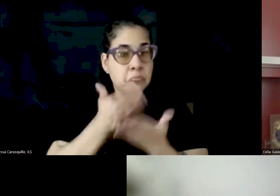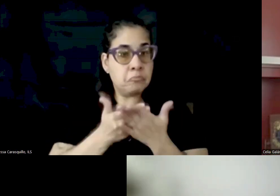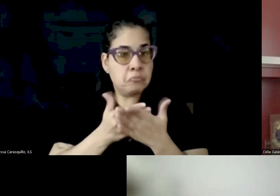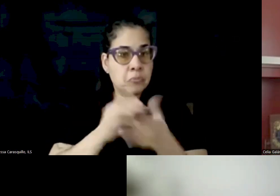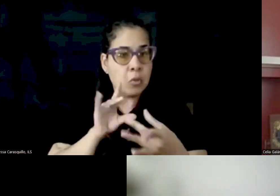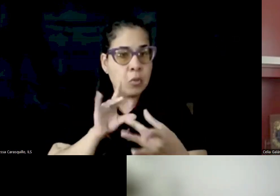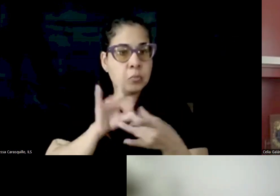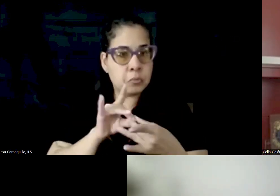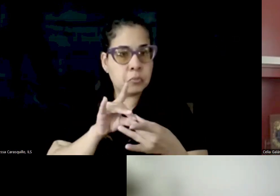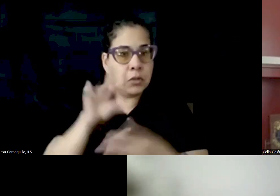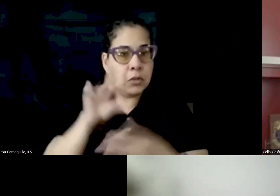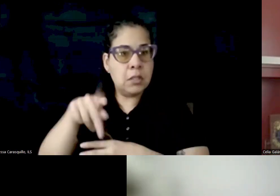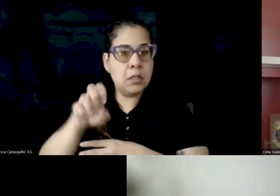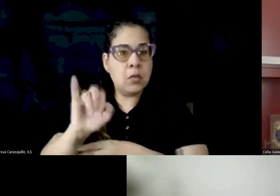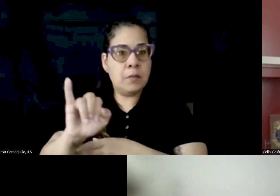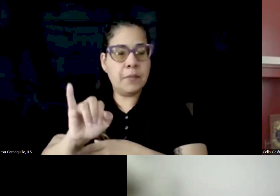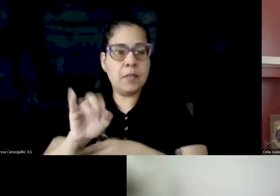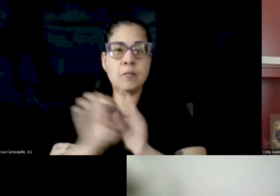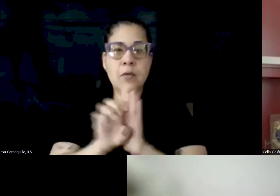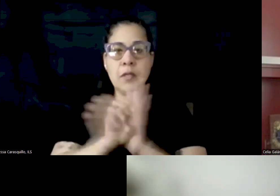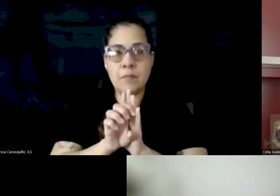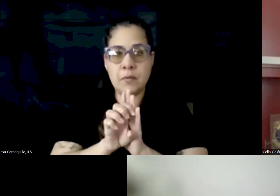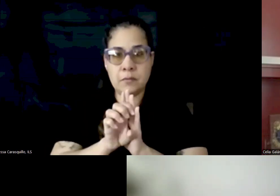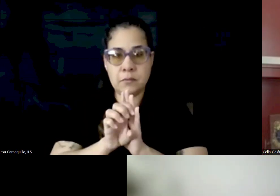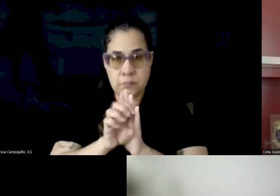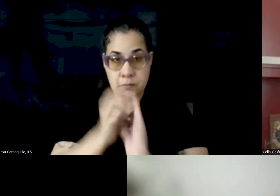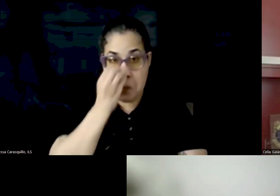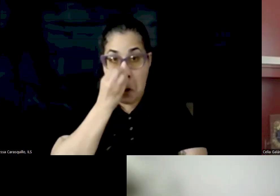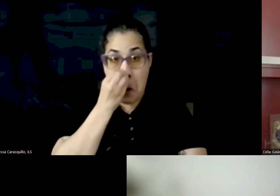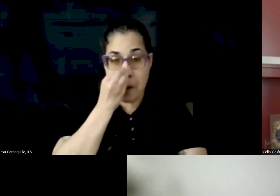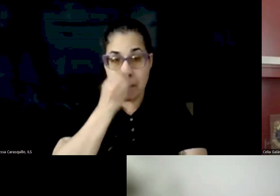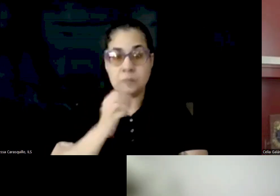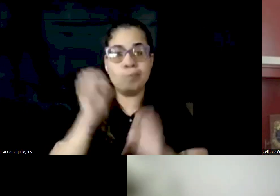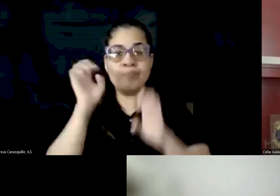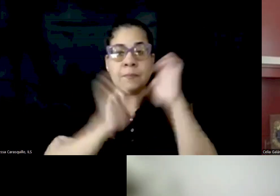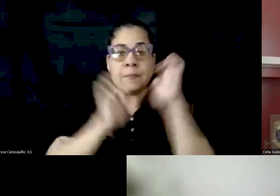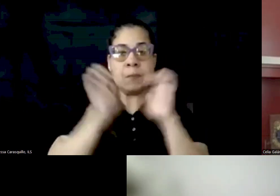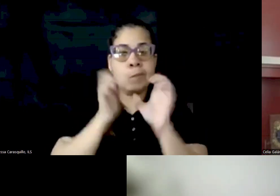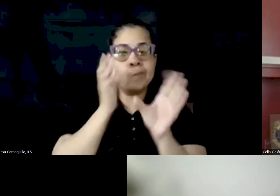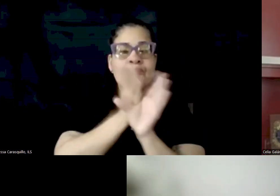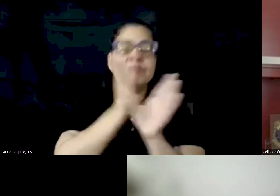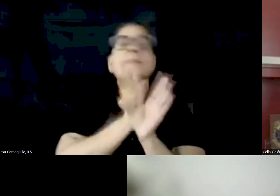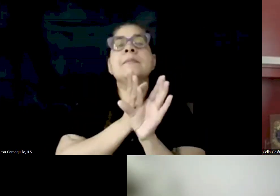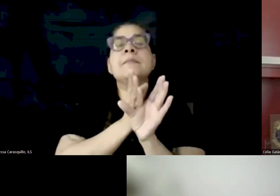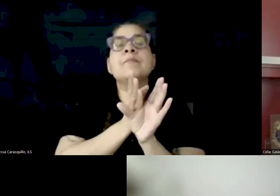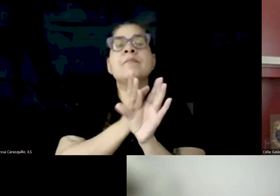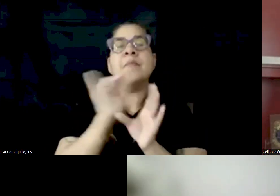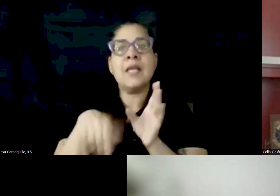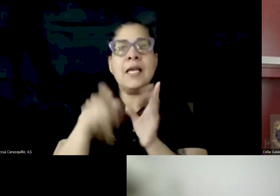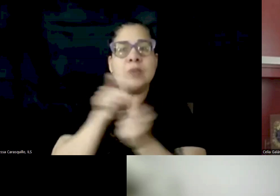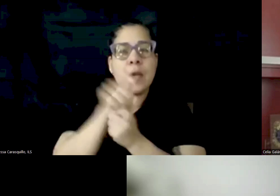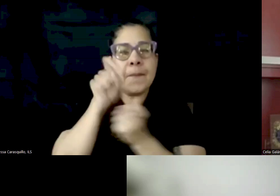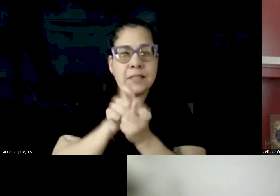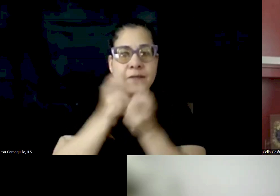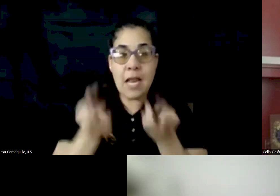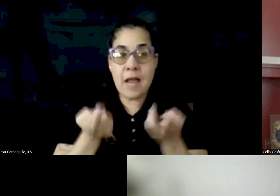del PEI para poder hallar. Por ejemplo, las evaluaciones psicológicas son específicas en las recomendaciones